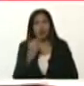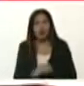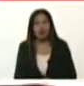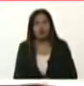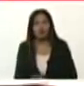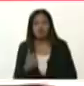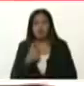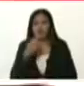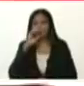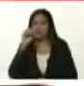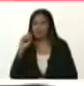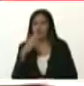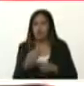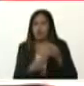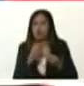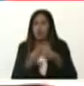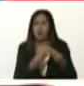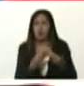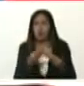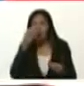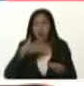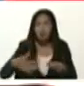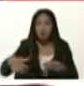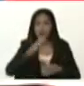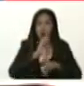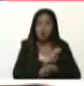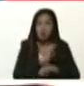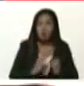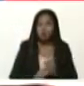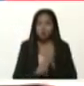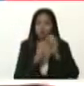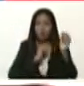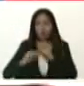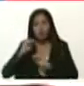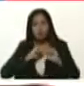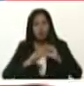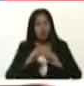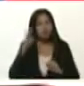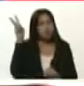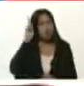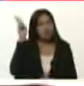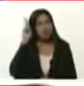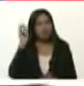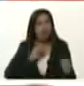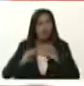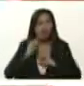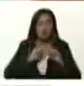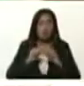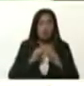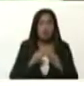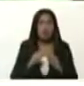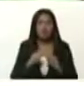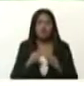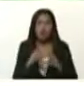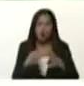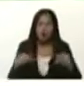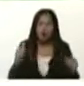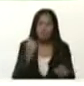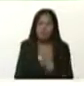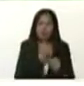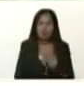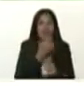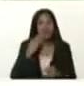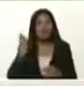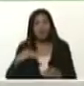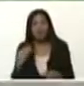fue Maduro. Fue el pueblo de Ecuador, los movimientos indígenas, los movimientos campesinos, la